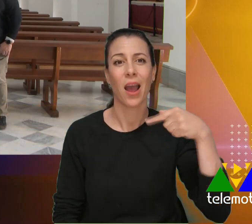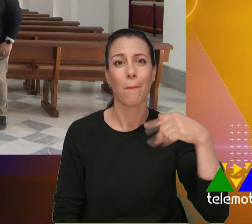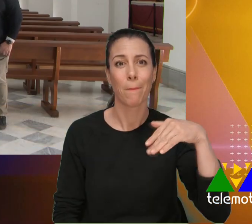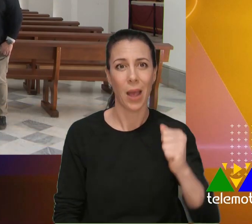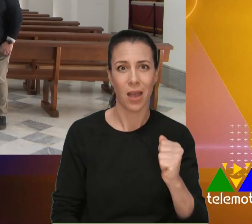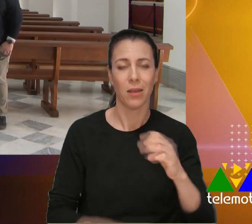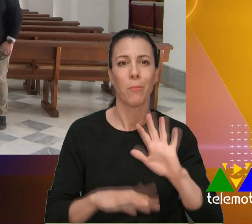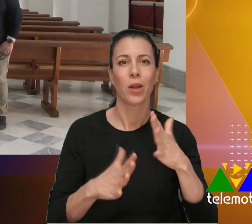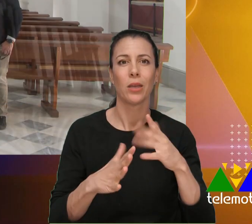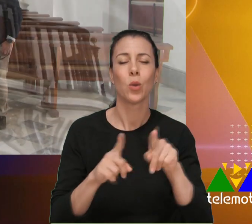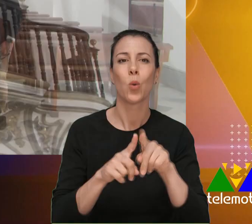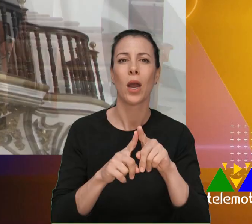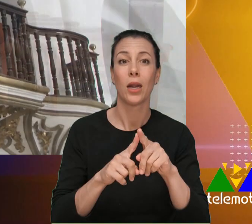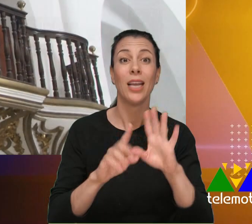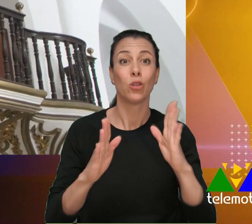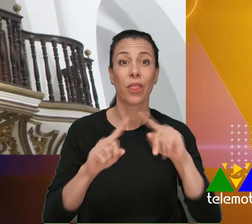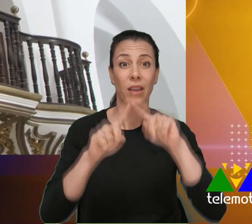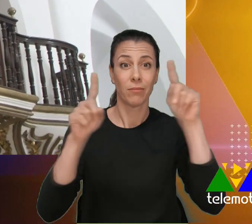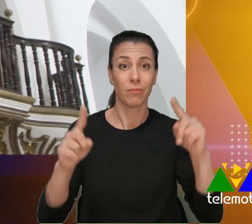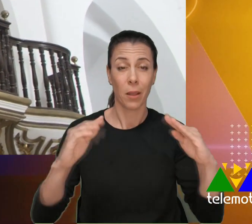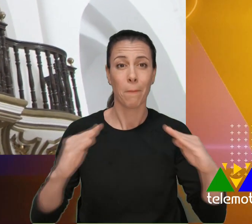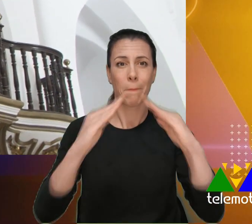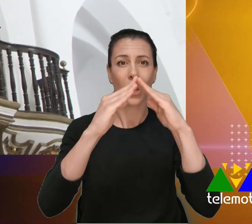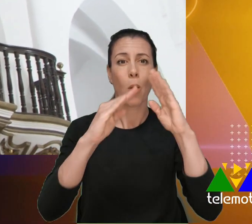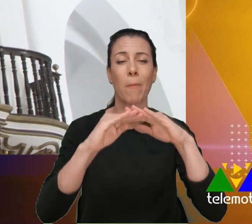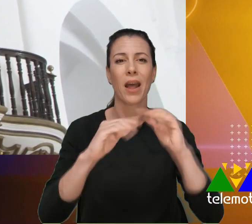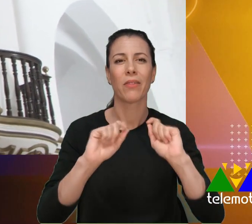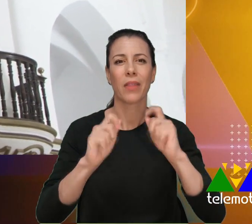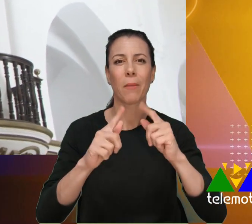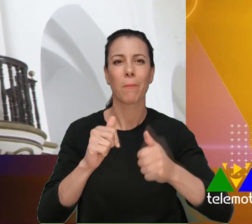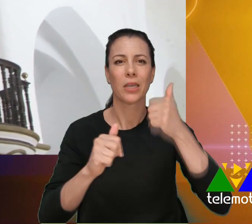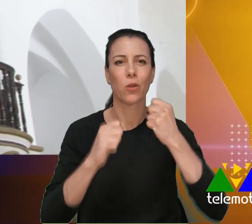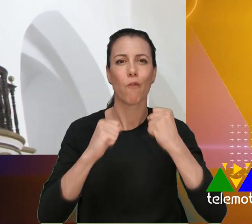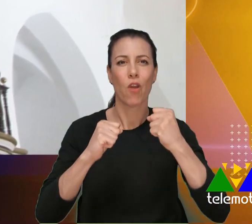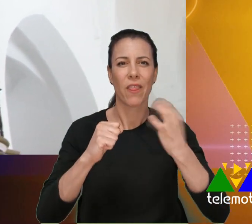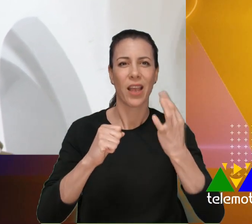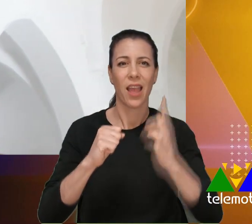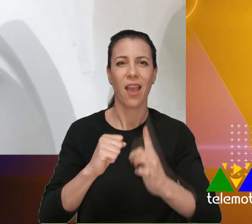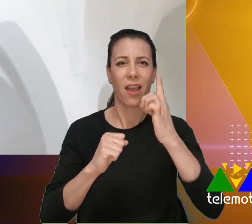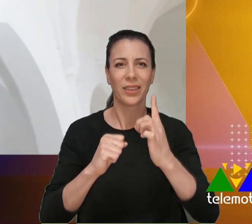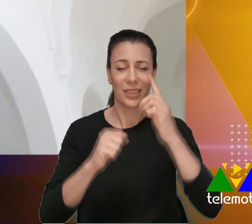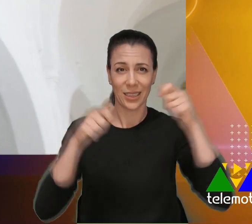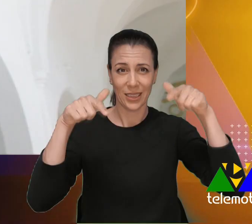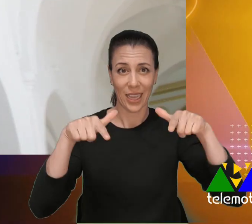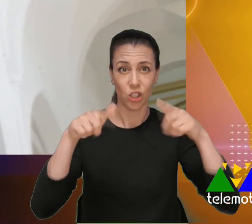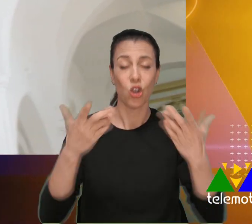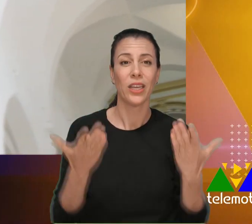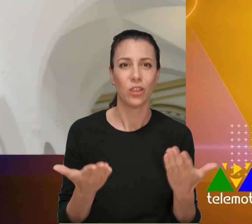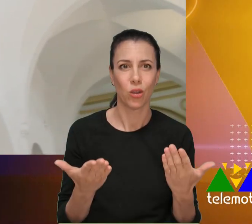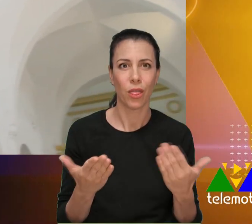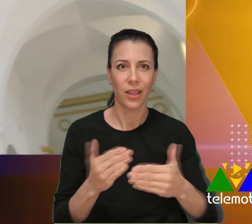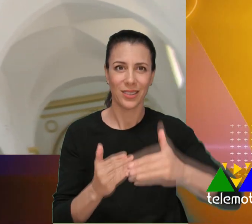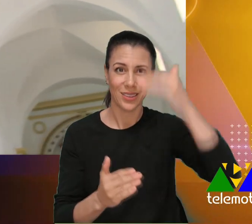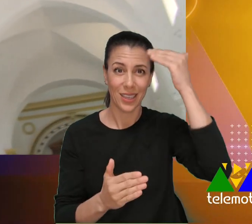techo. Es decir, aguantan el techo. Totalmente simétrico, por supuesto. Sí, evidentemente apuntado, eso da lugar a una bóveda